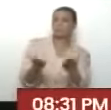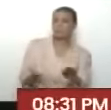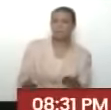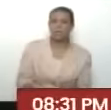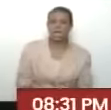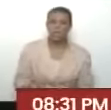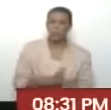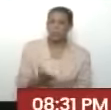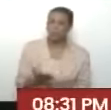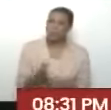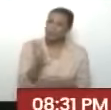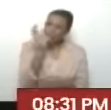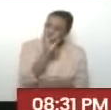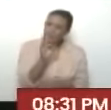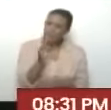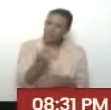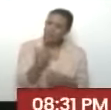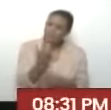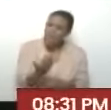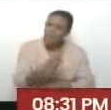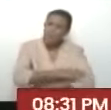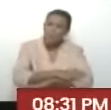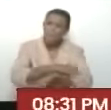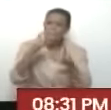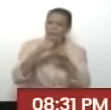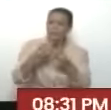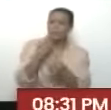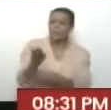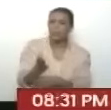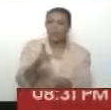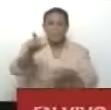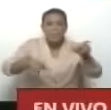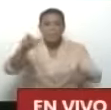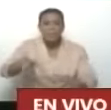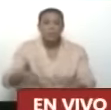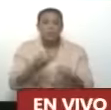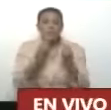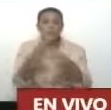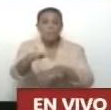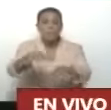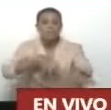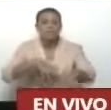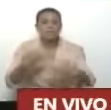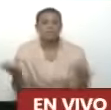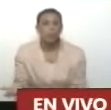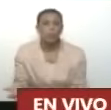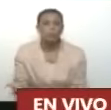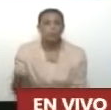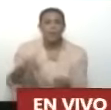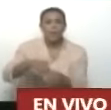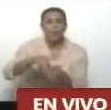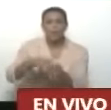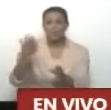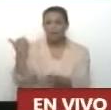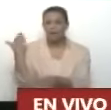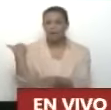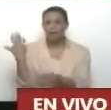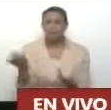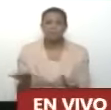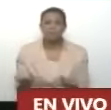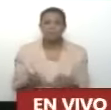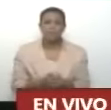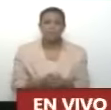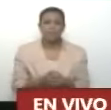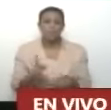de verdad asquerosa, mezquina, porque ¿cómo van a decir que salieron tantos millones de personas a votar ayer en el referendo